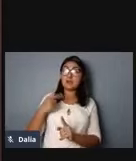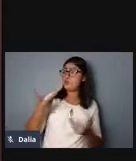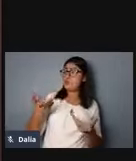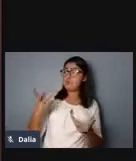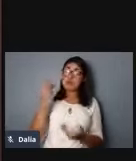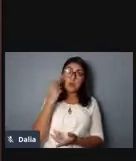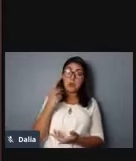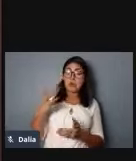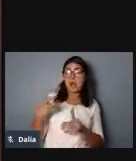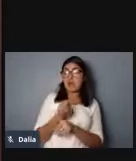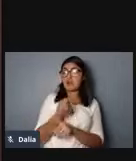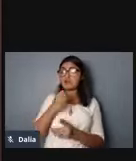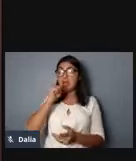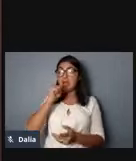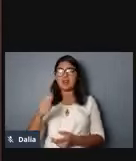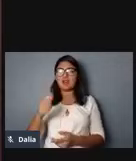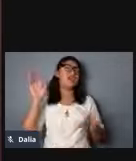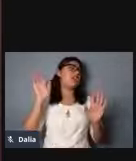una